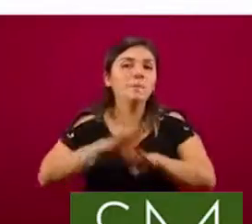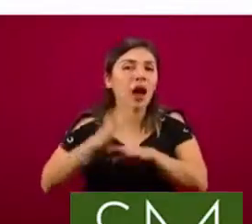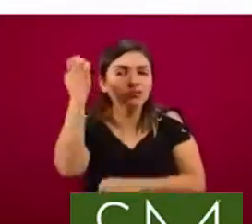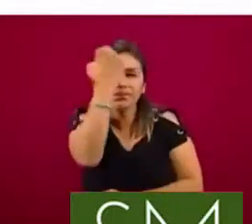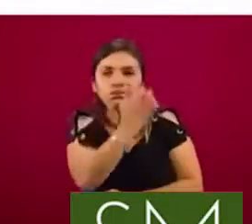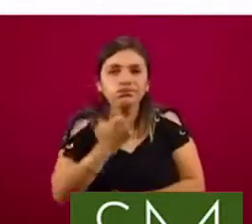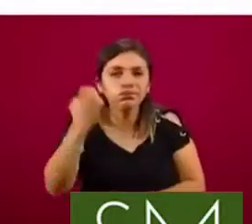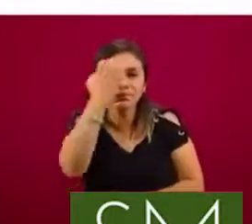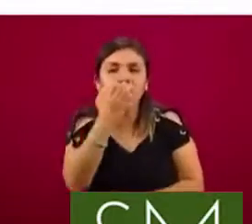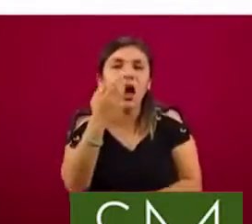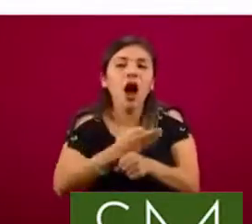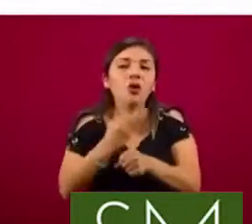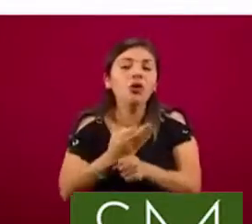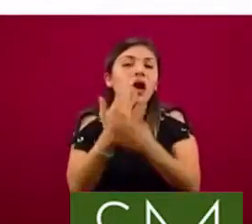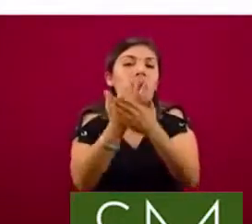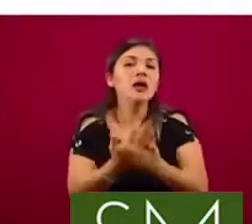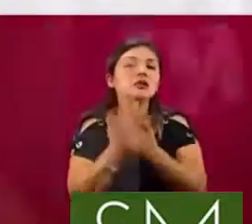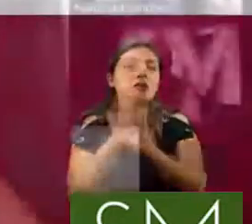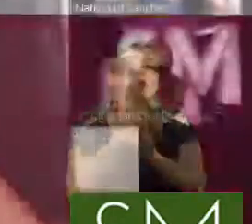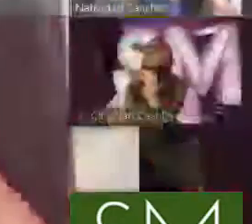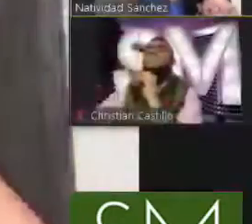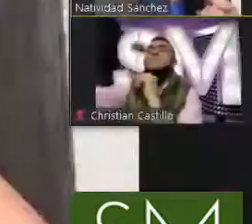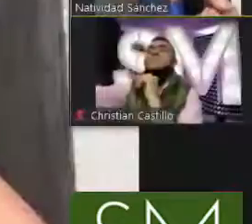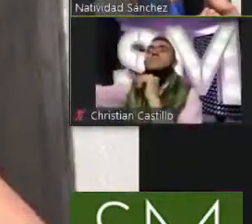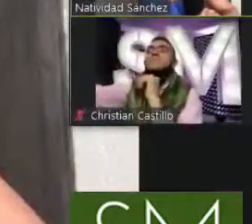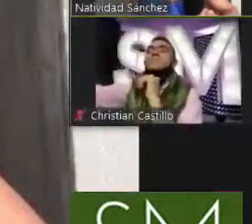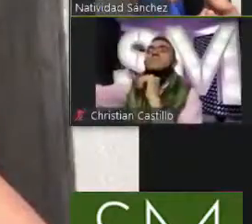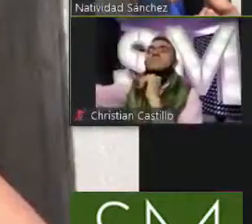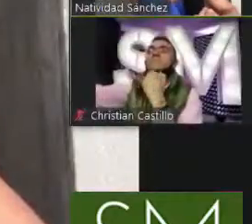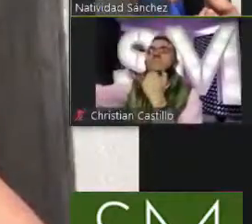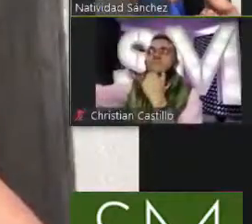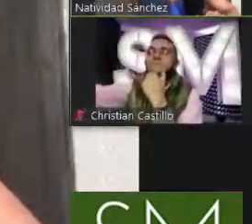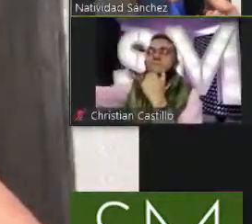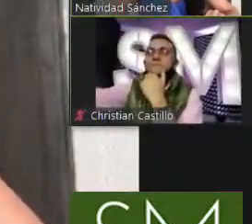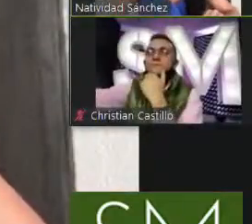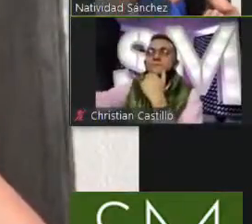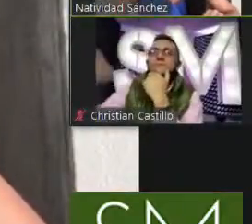inició el 13 de marzo. Vamos a escuchar un poquito de estos detalles.